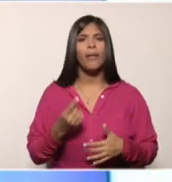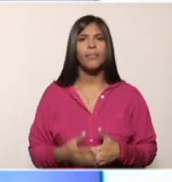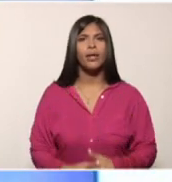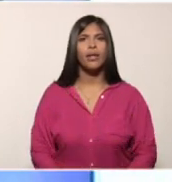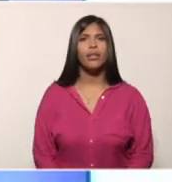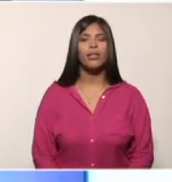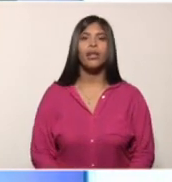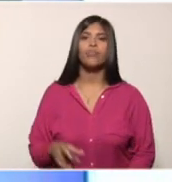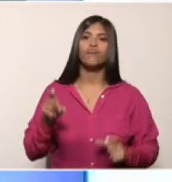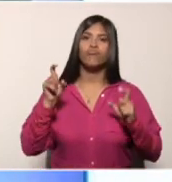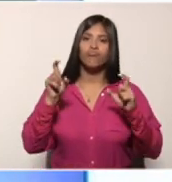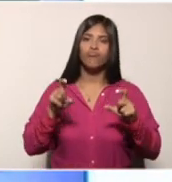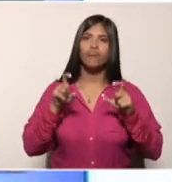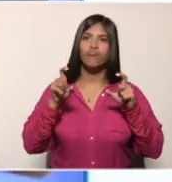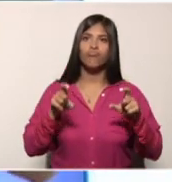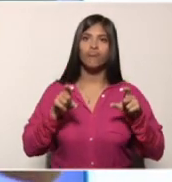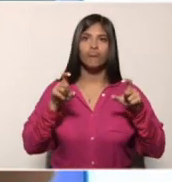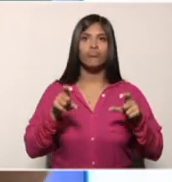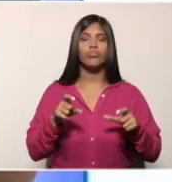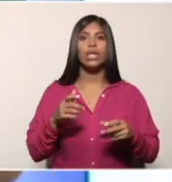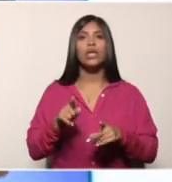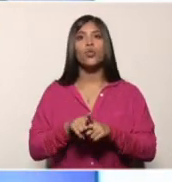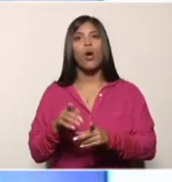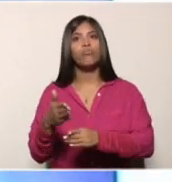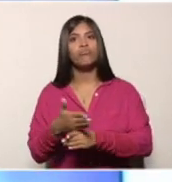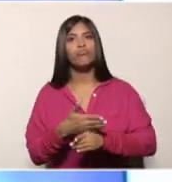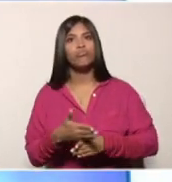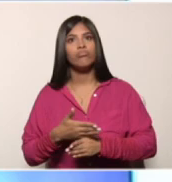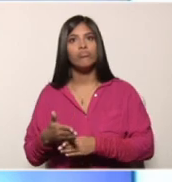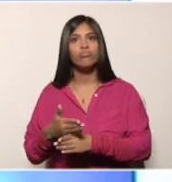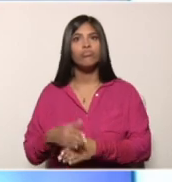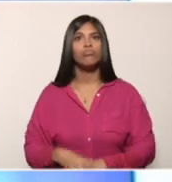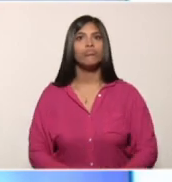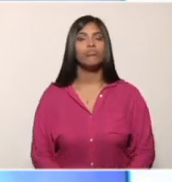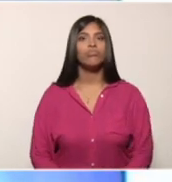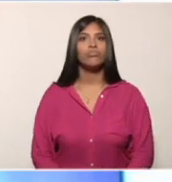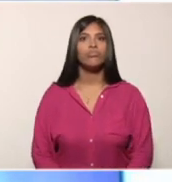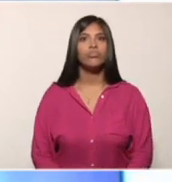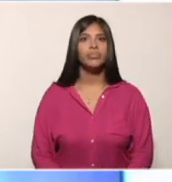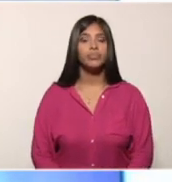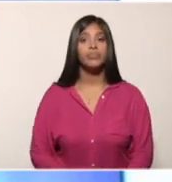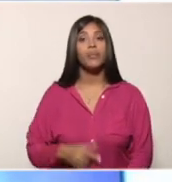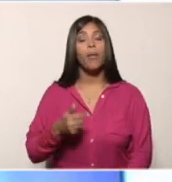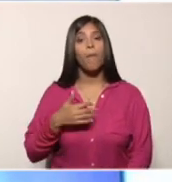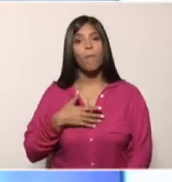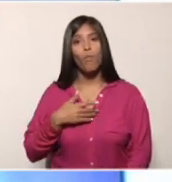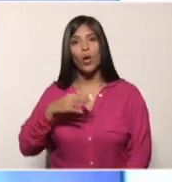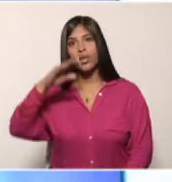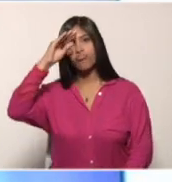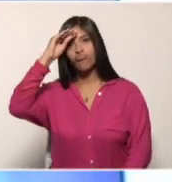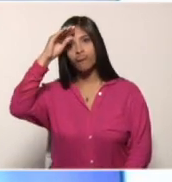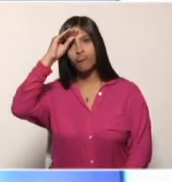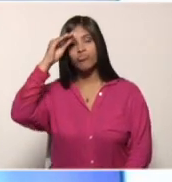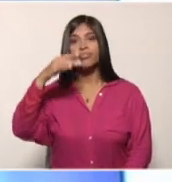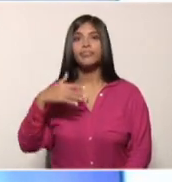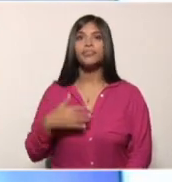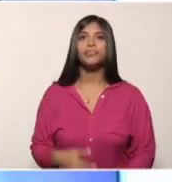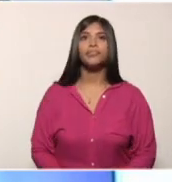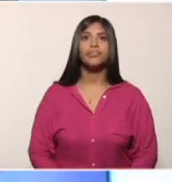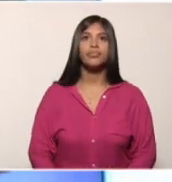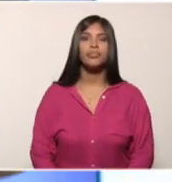tener recomendaciones para socializar y mantener, aprender más nuestro idioma, como debemos